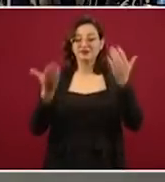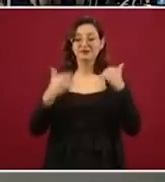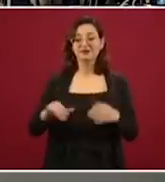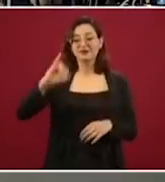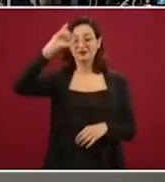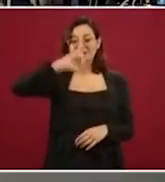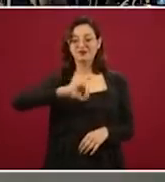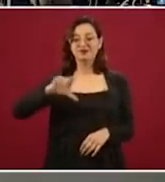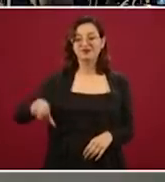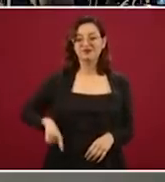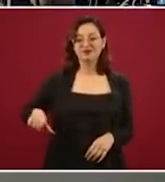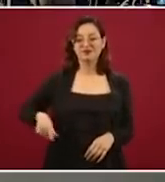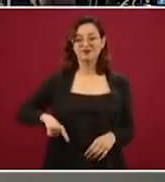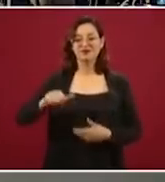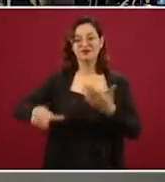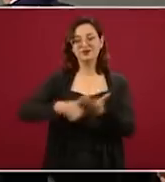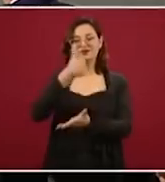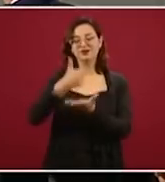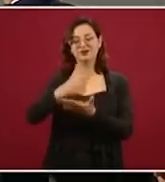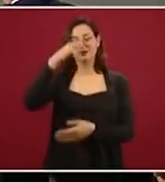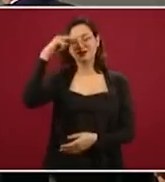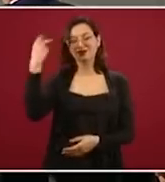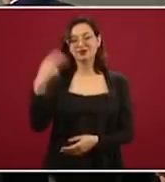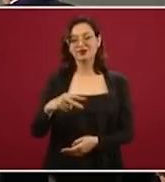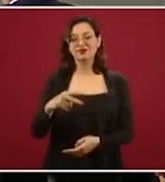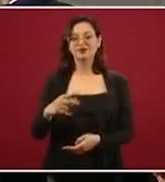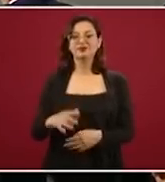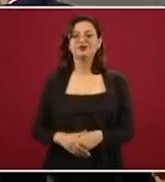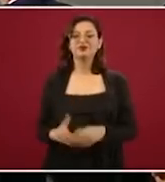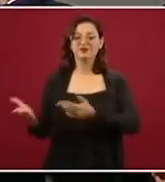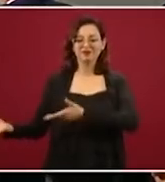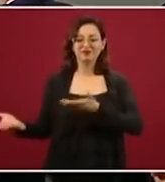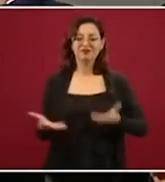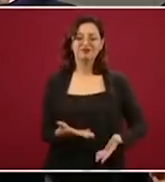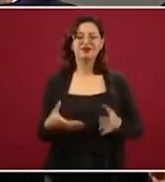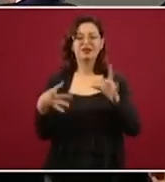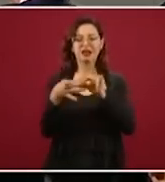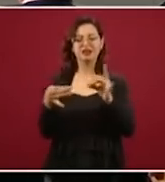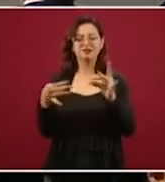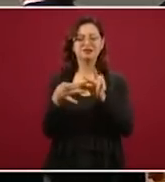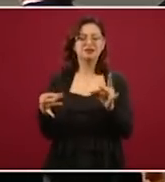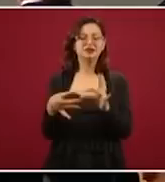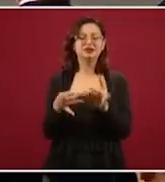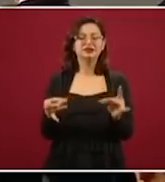gobierno que nos explique cómo